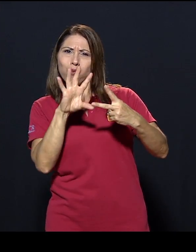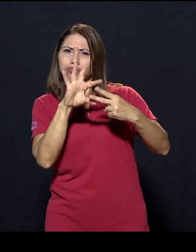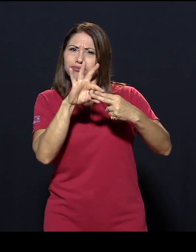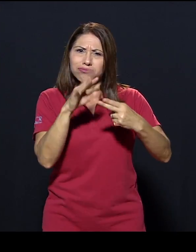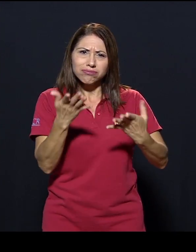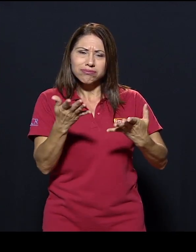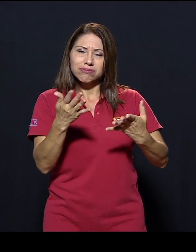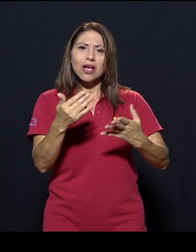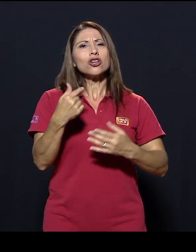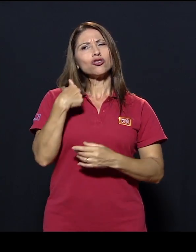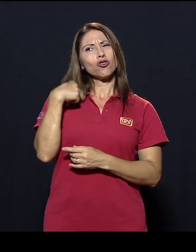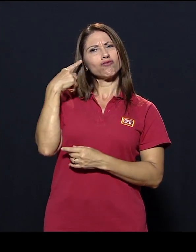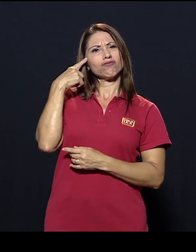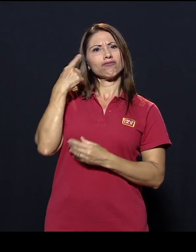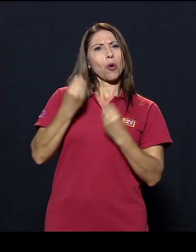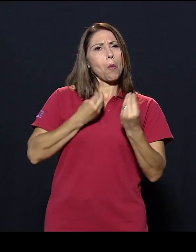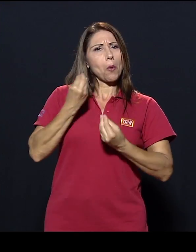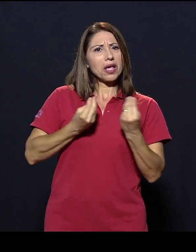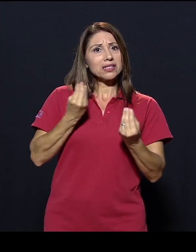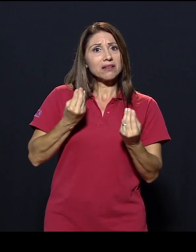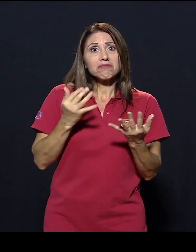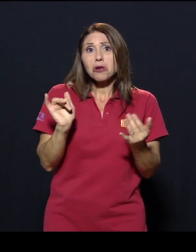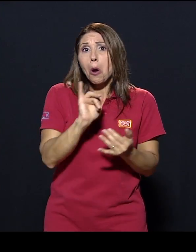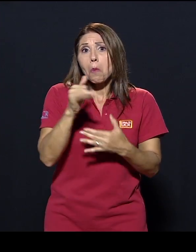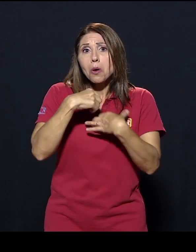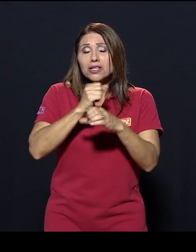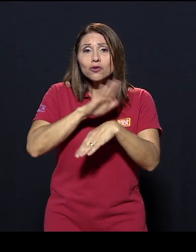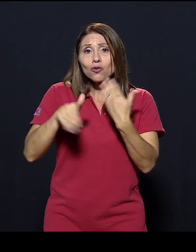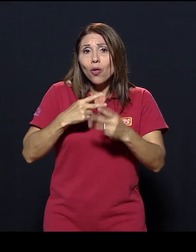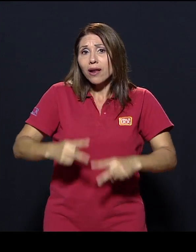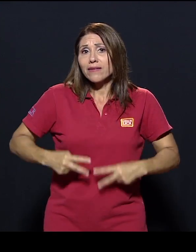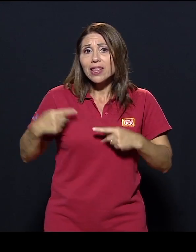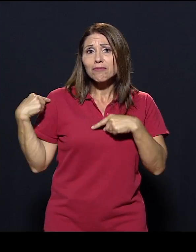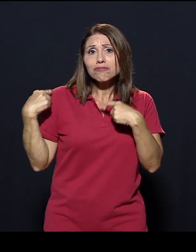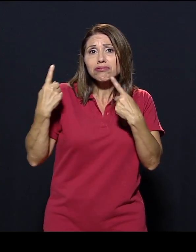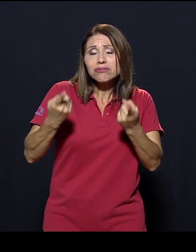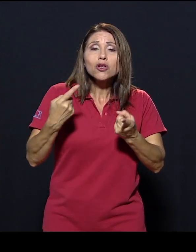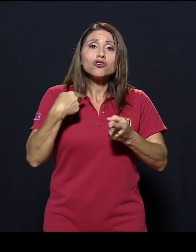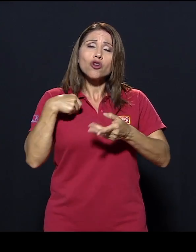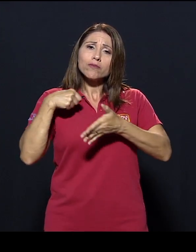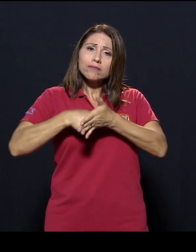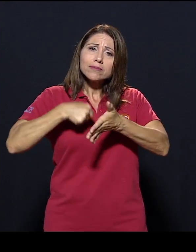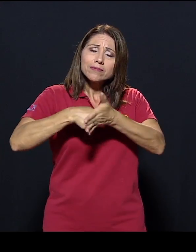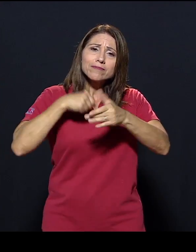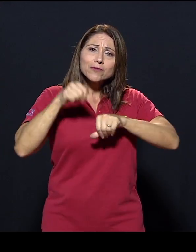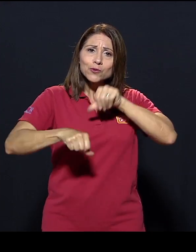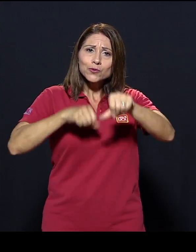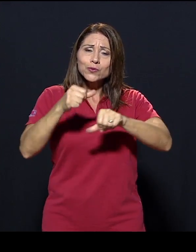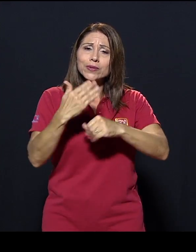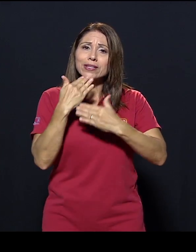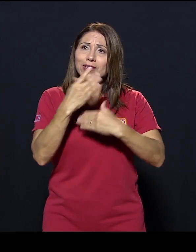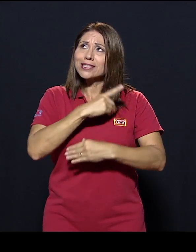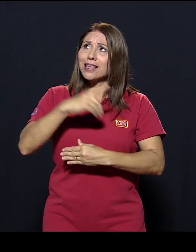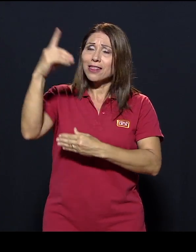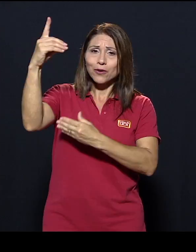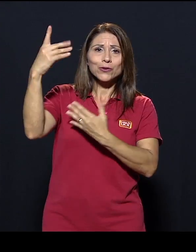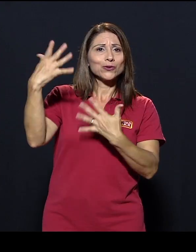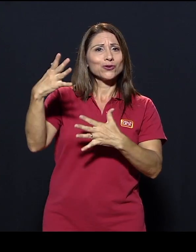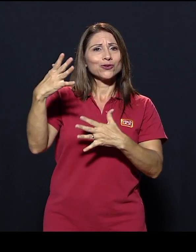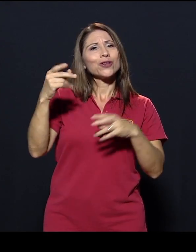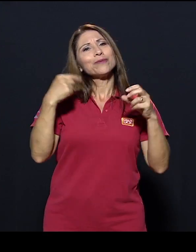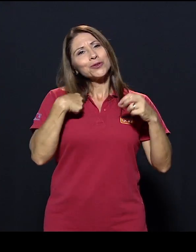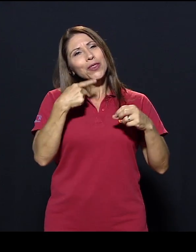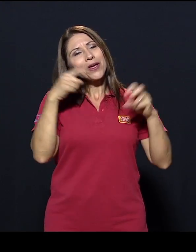preocupaba mucho, yo decía, bueno, ¿cómo voy a hacer? Yo, bueno, y como he hecho todos los años, como he hecho toda la vida, o sea, he seguido luchando, gracias a Dios he